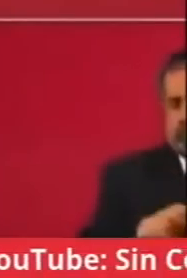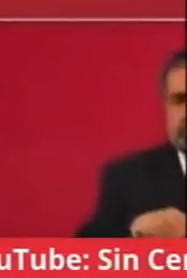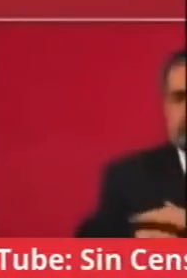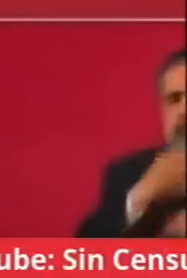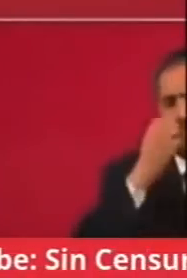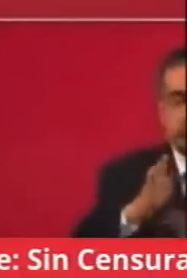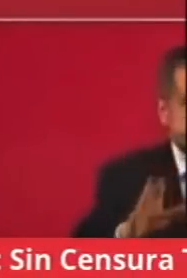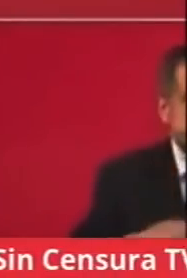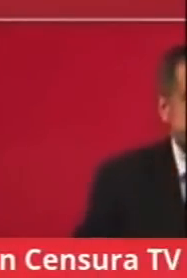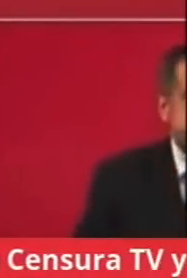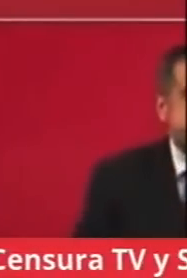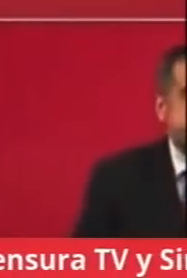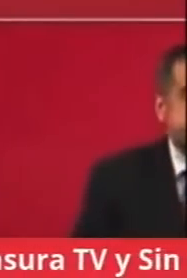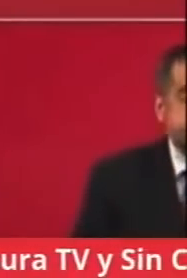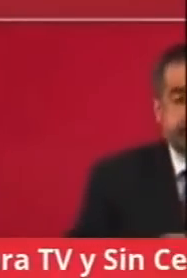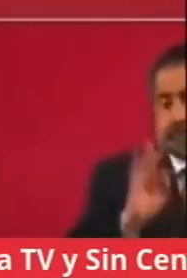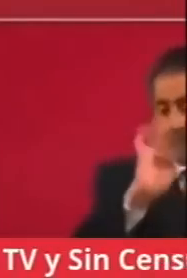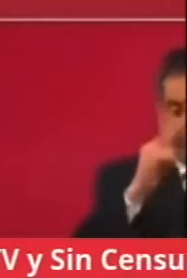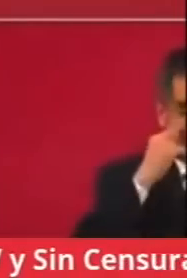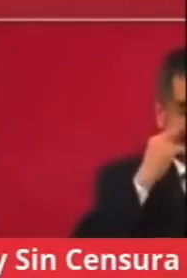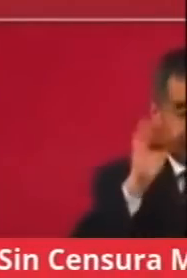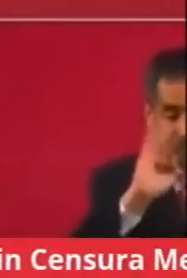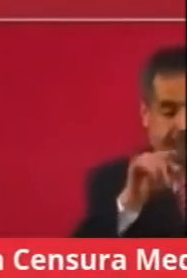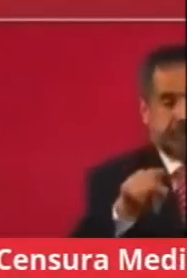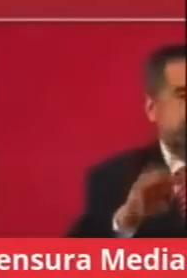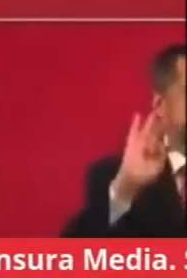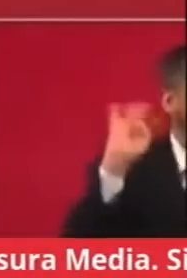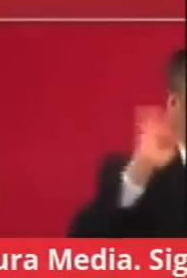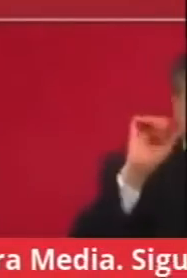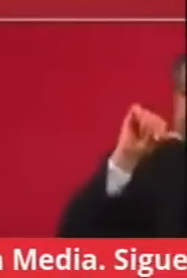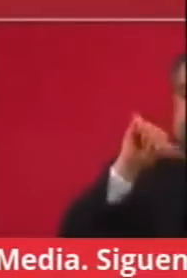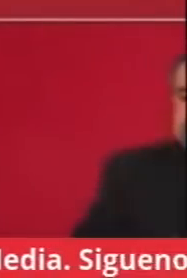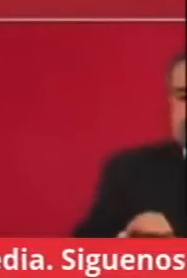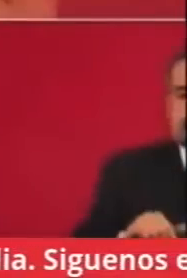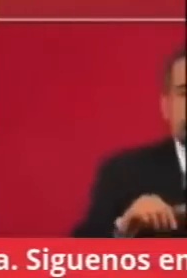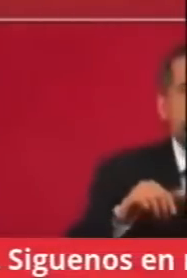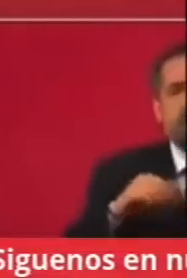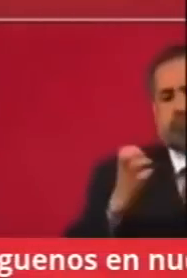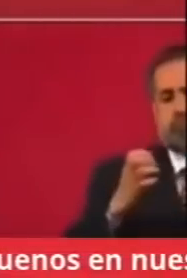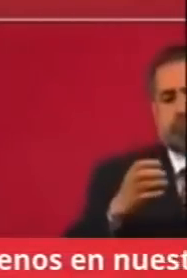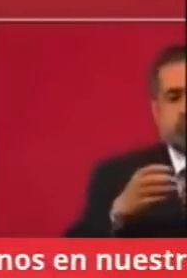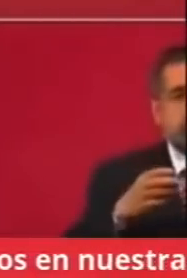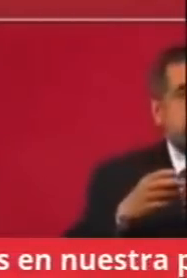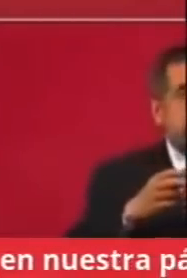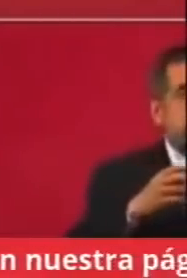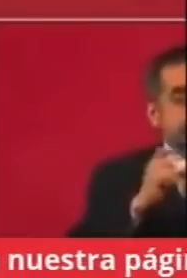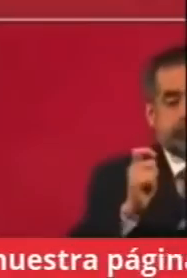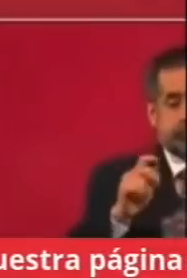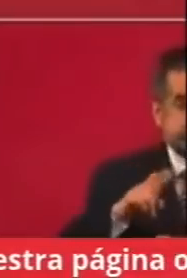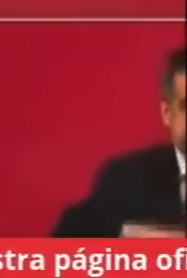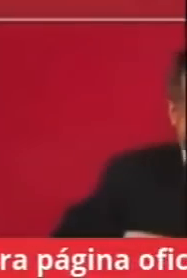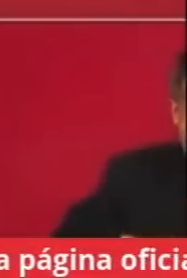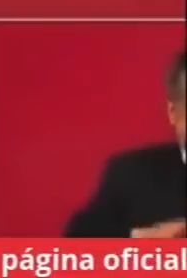su bandera, a diferencia de la anterior, que era la diplomacia, ahora será a través del comercio, obviamente con la diplomacia también de un estado como